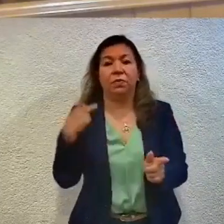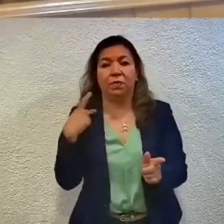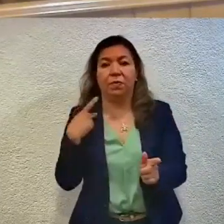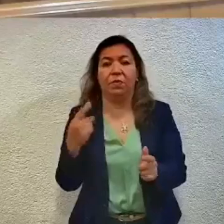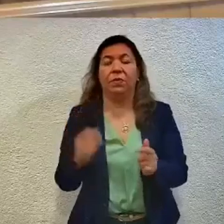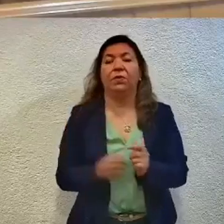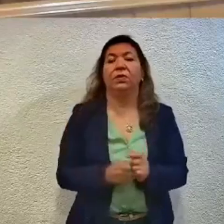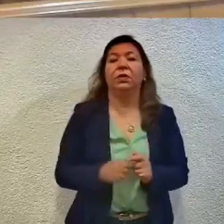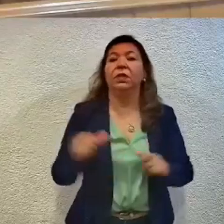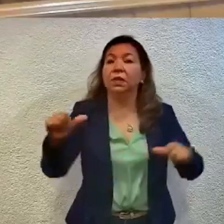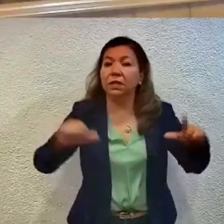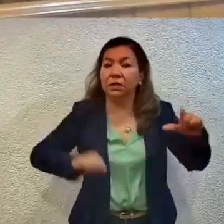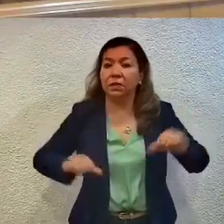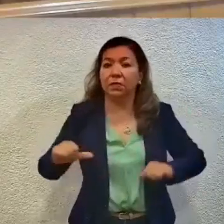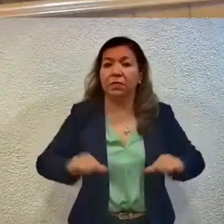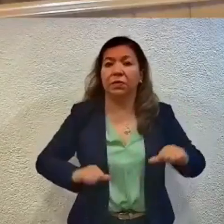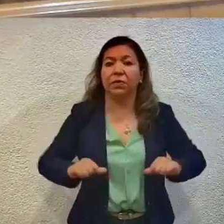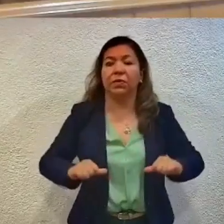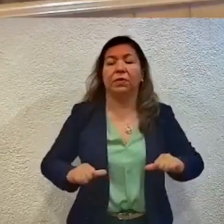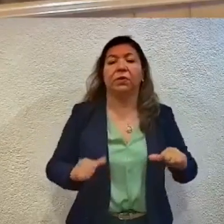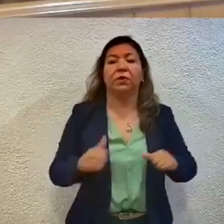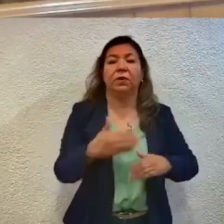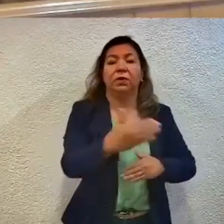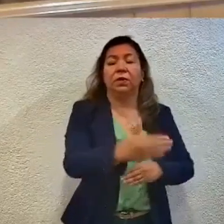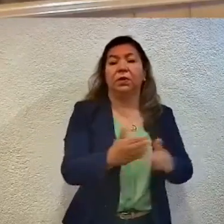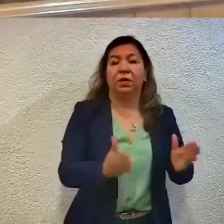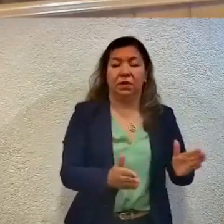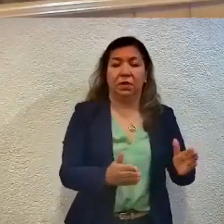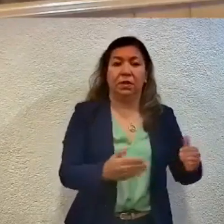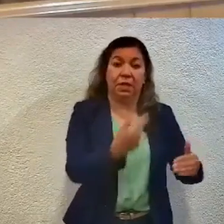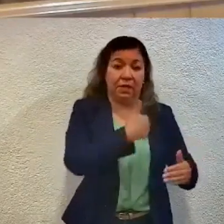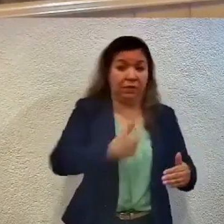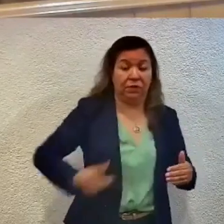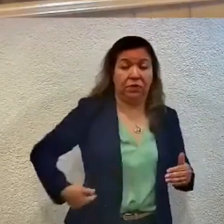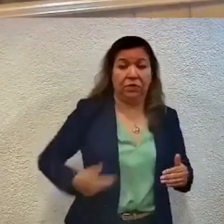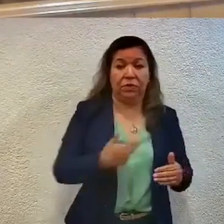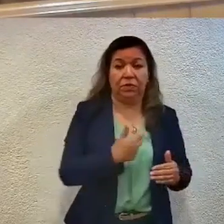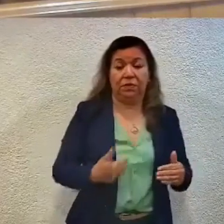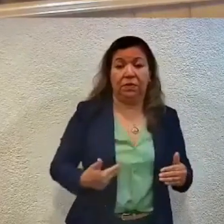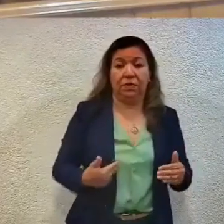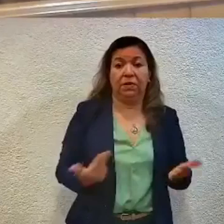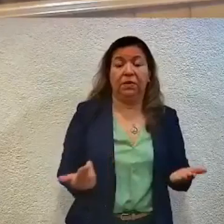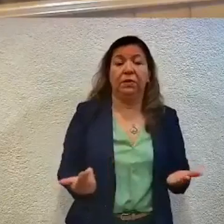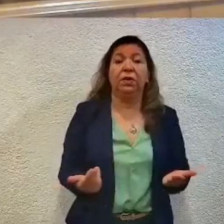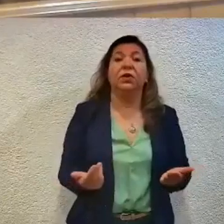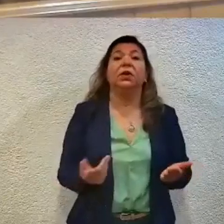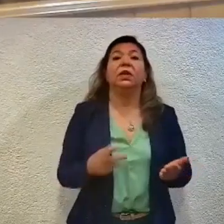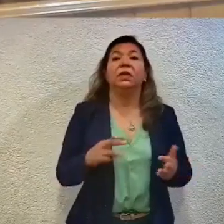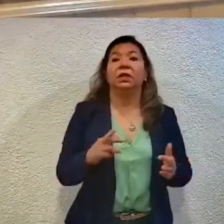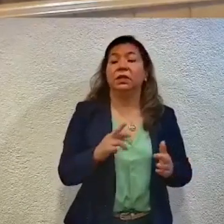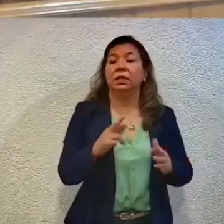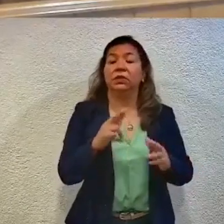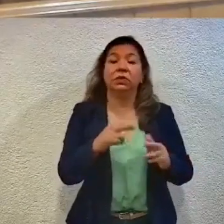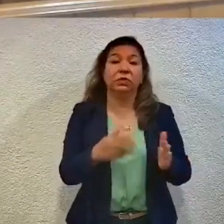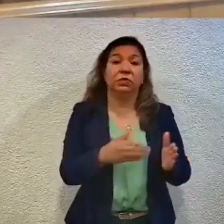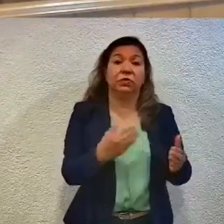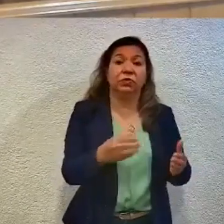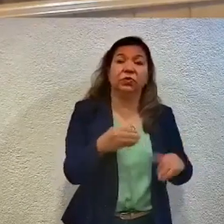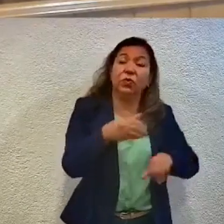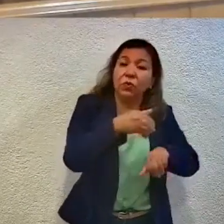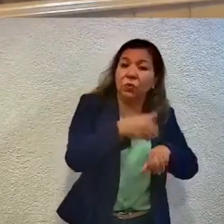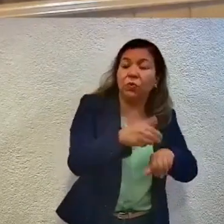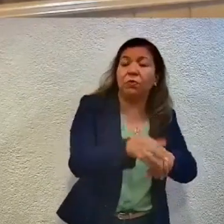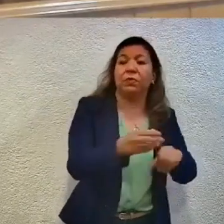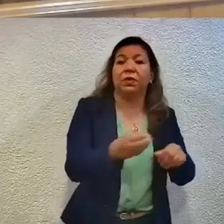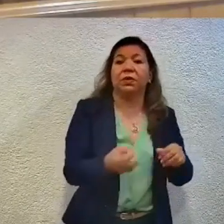autoridad presente en la casilla y la fuerza electoral o candidatura que ostenta el poder, los resultados de la votación le fueron adversos